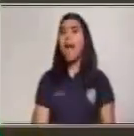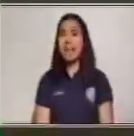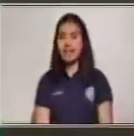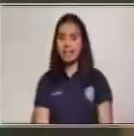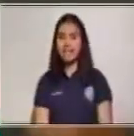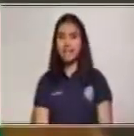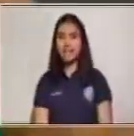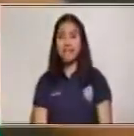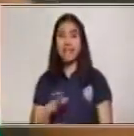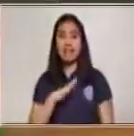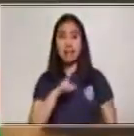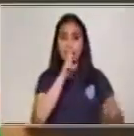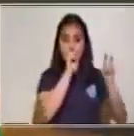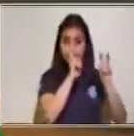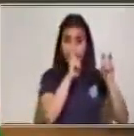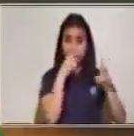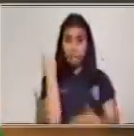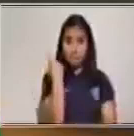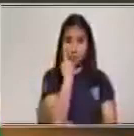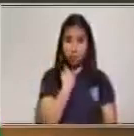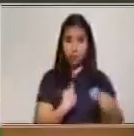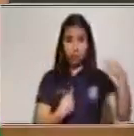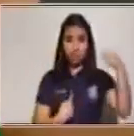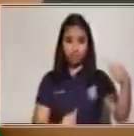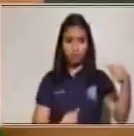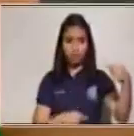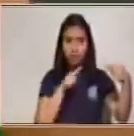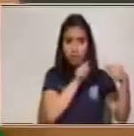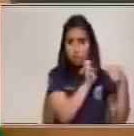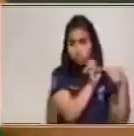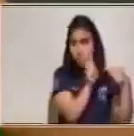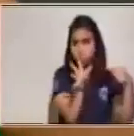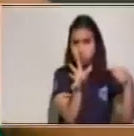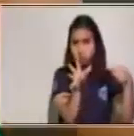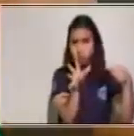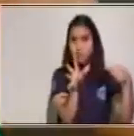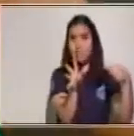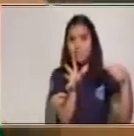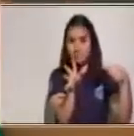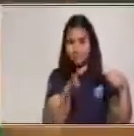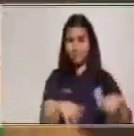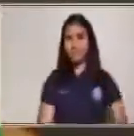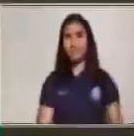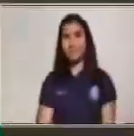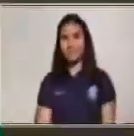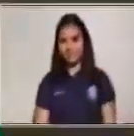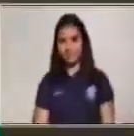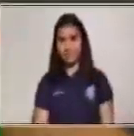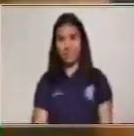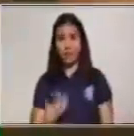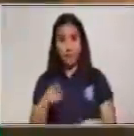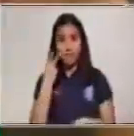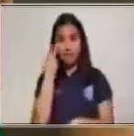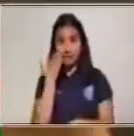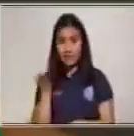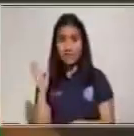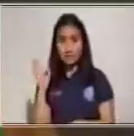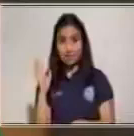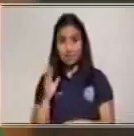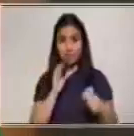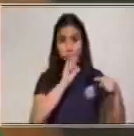tema principal y el tema central de lo que quieres organizar, ideas principales,